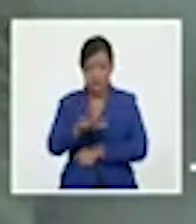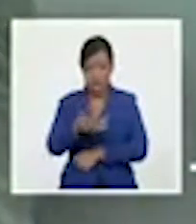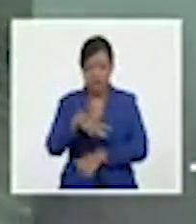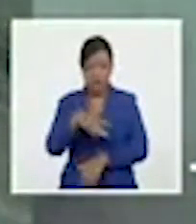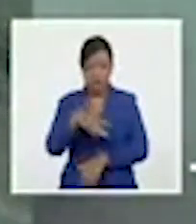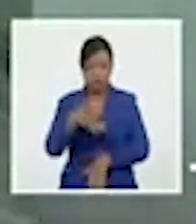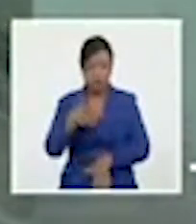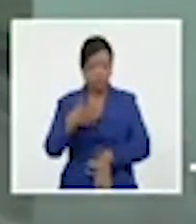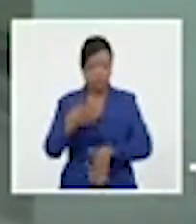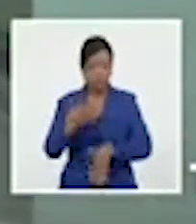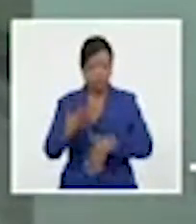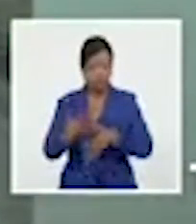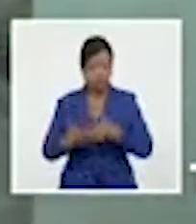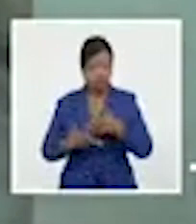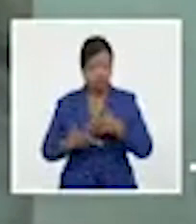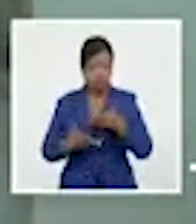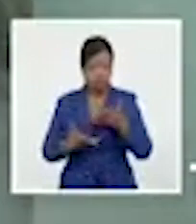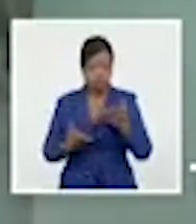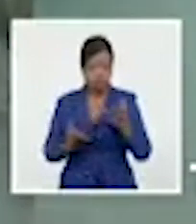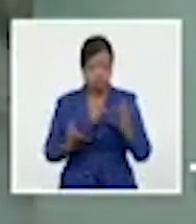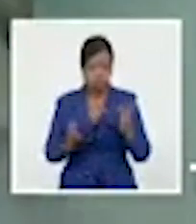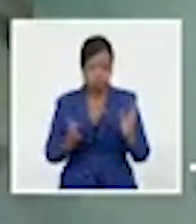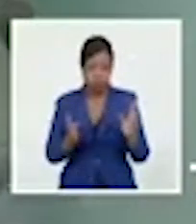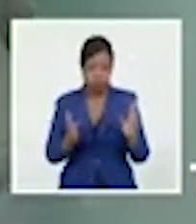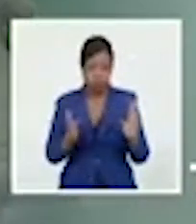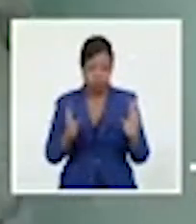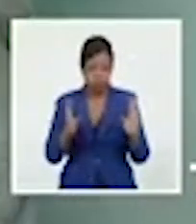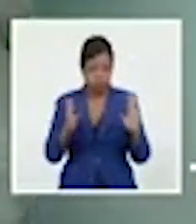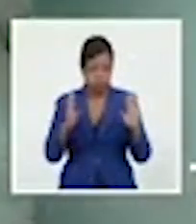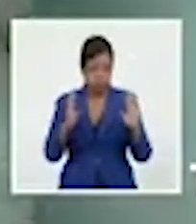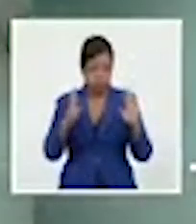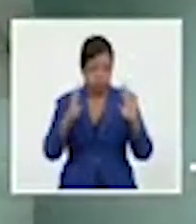pasillo de un hospital sin soltarlo del brazo. ¿Qué creen?